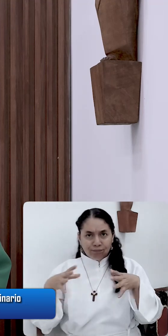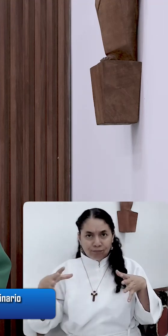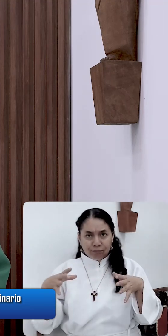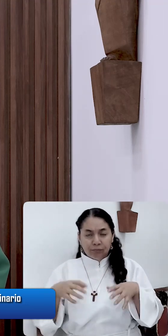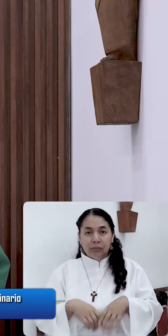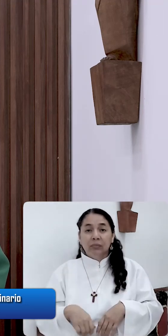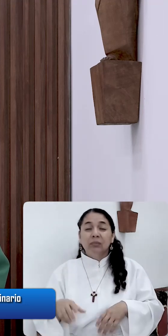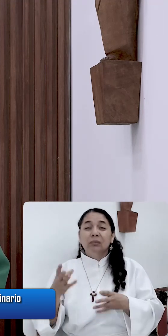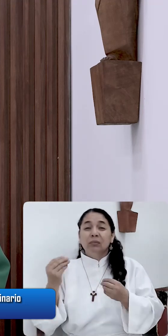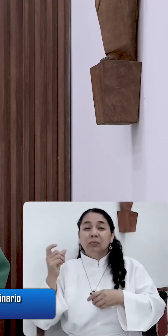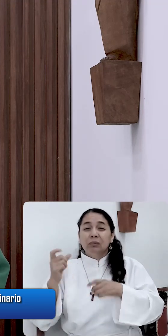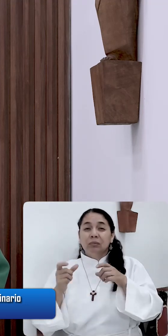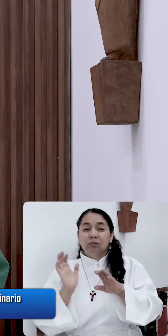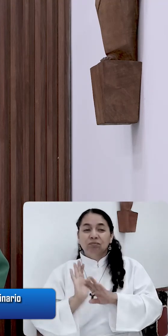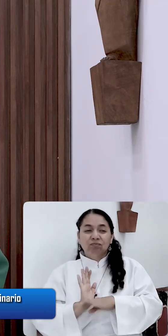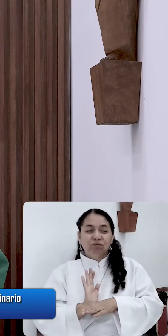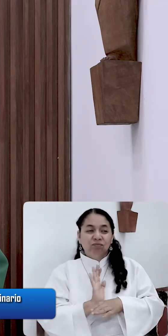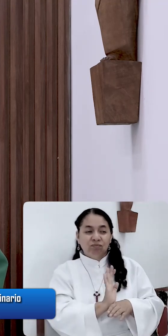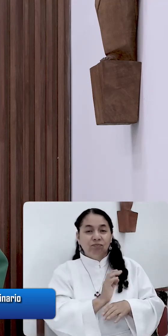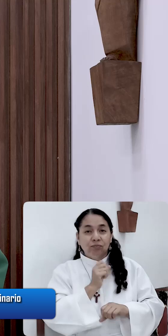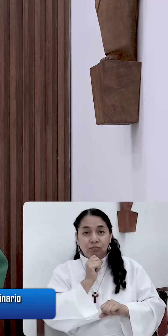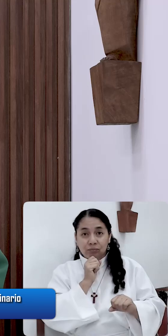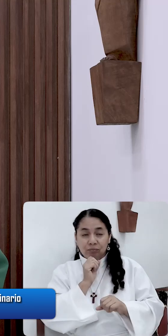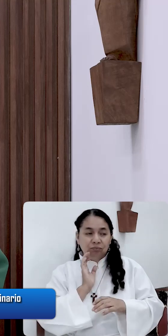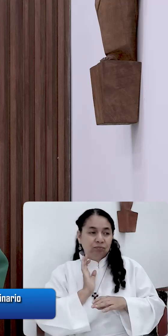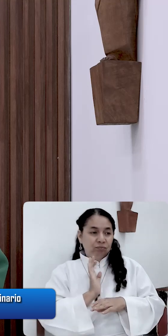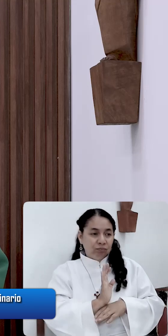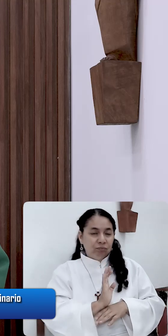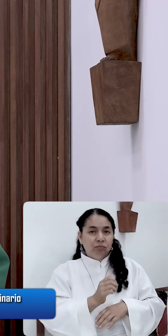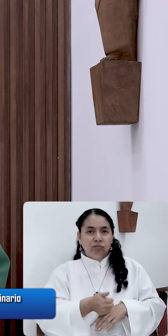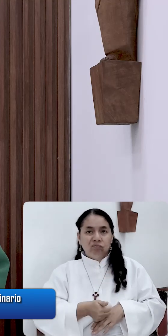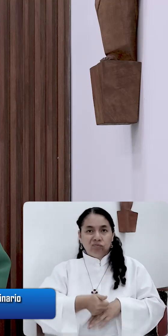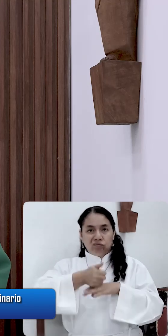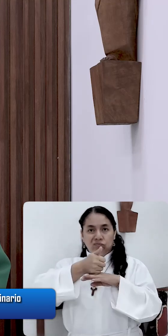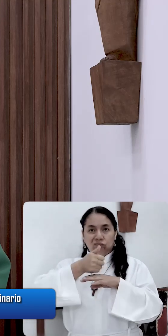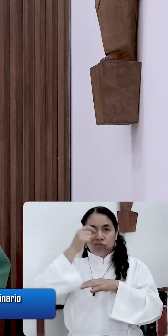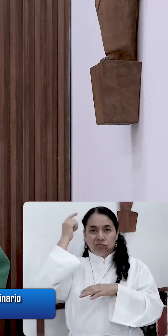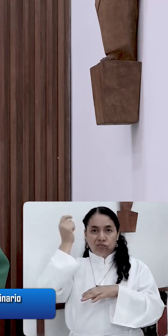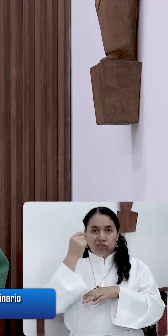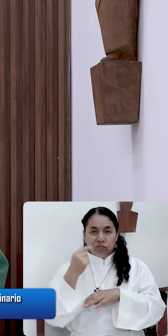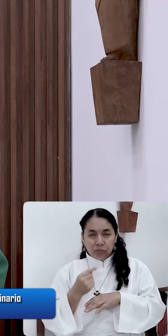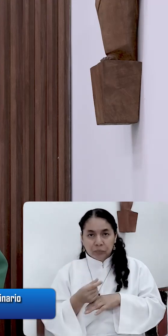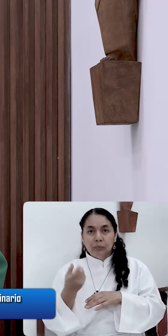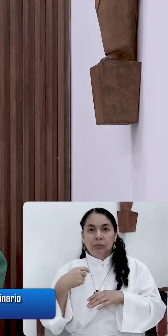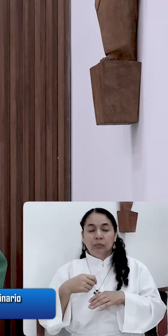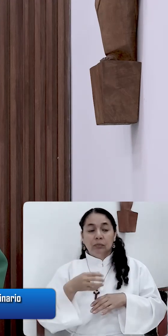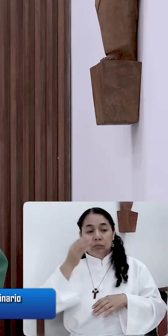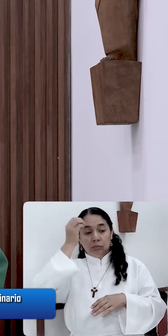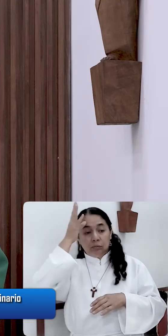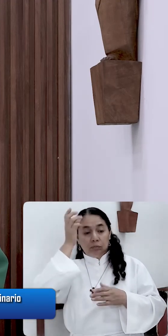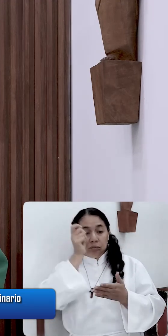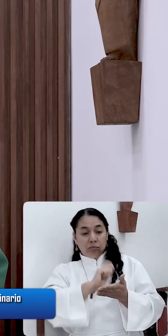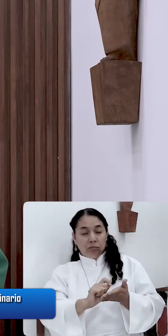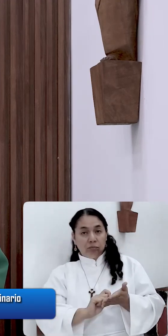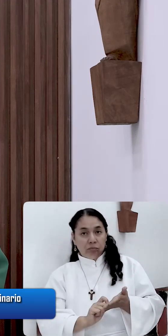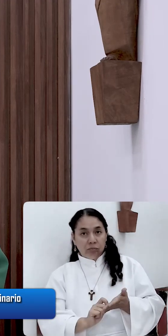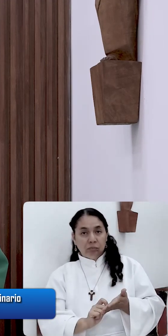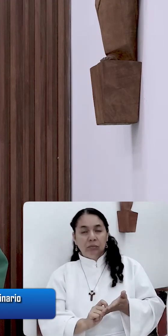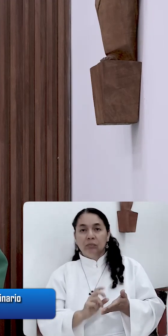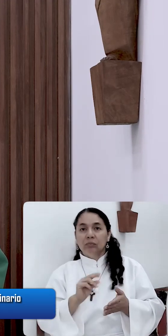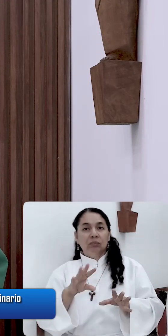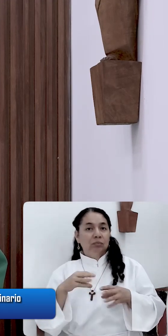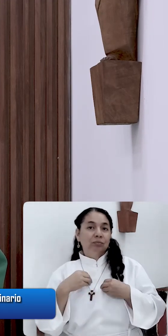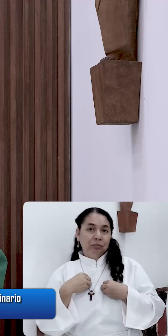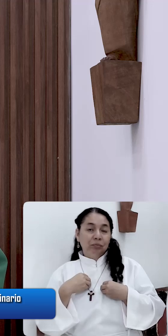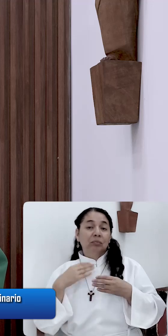fuera rechazado por los ancianos, los sumos sacerdotes y los escribas, que fuera entregado